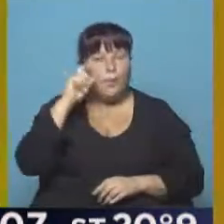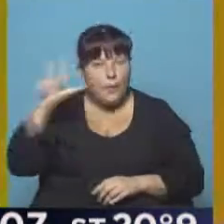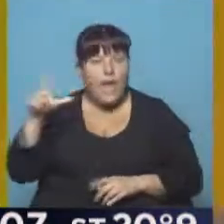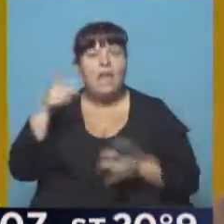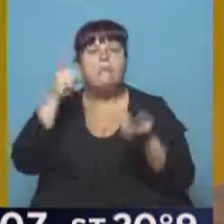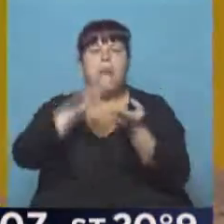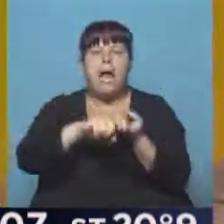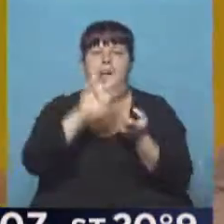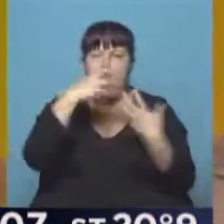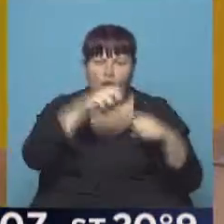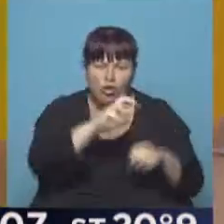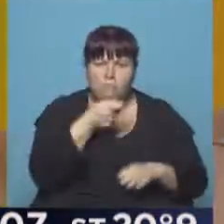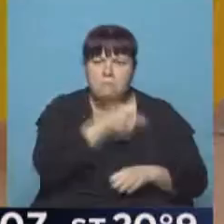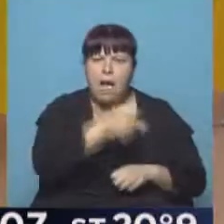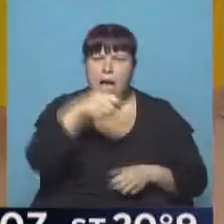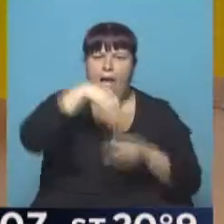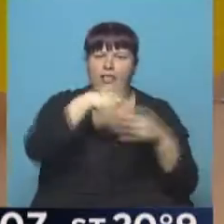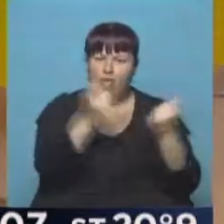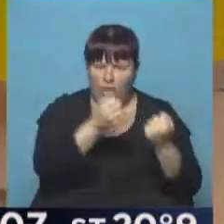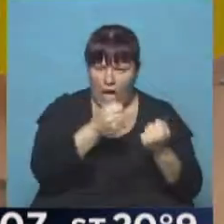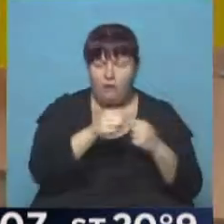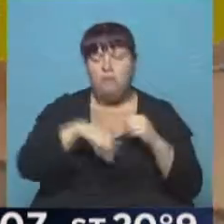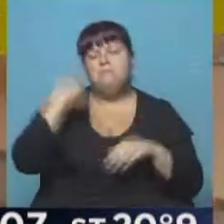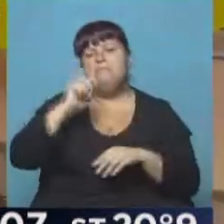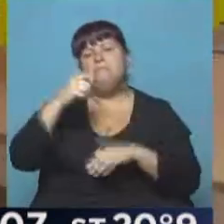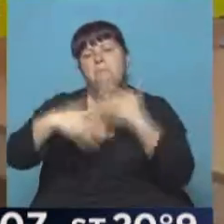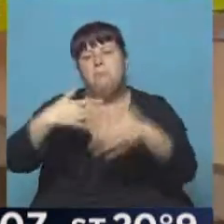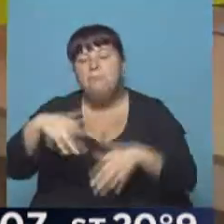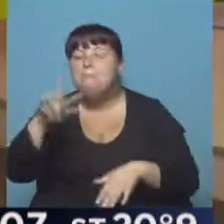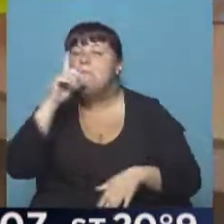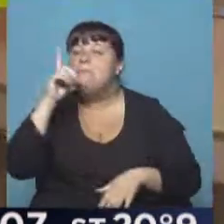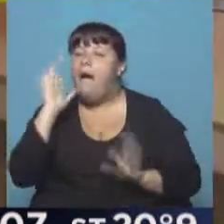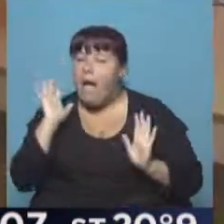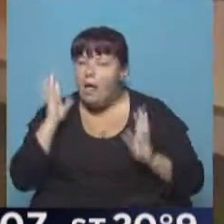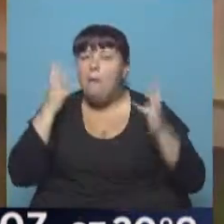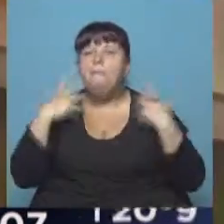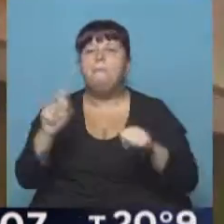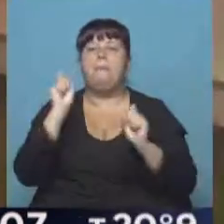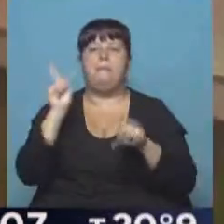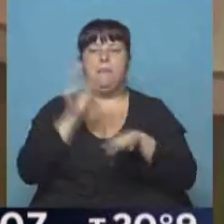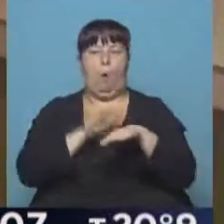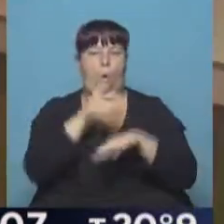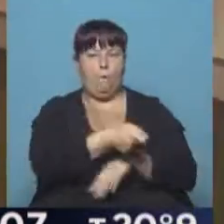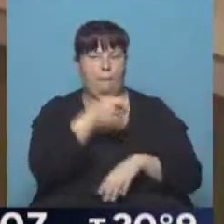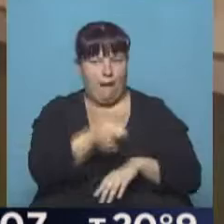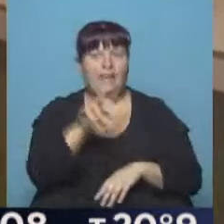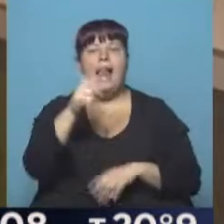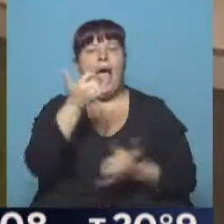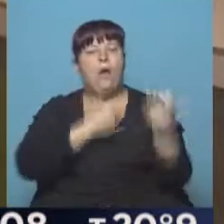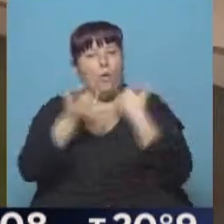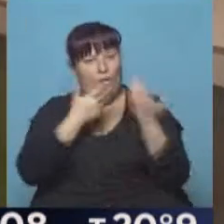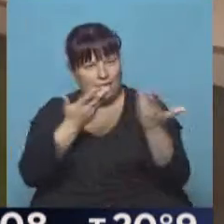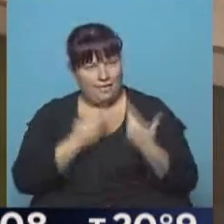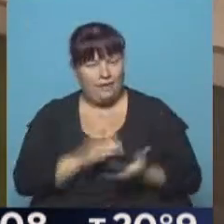asesinada dentro de un auto meses después aparentemente aparecieron los culpables laura mayor que te escuchamos